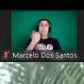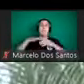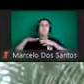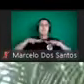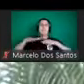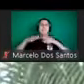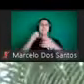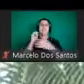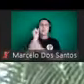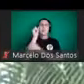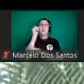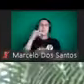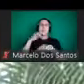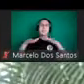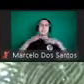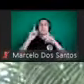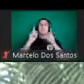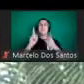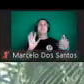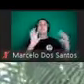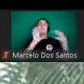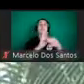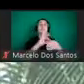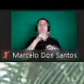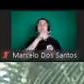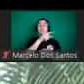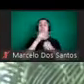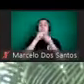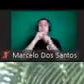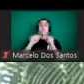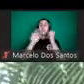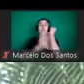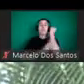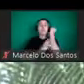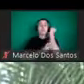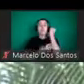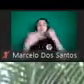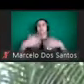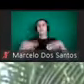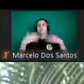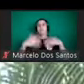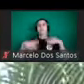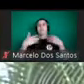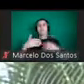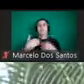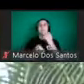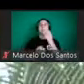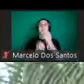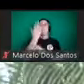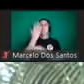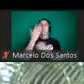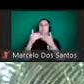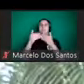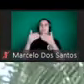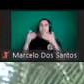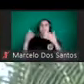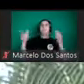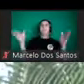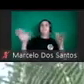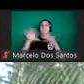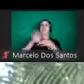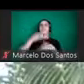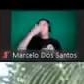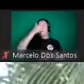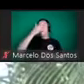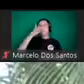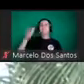Cristina Abogado y su equipo, se van visibilizando en un sector tan importante como es el sector público. Porque